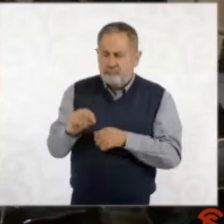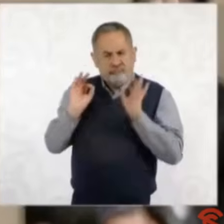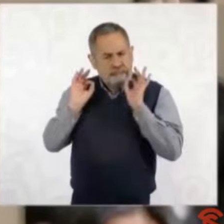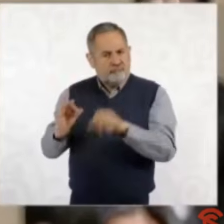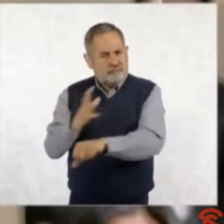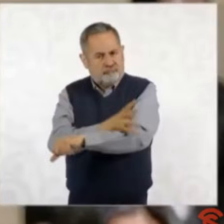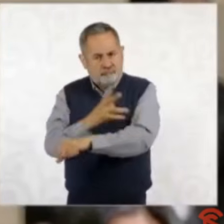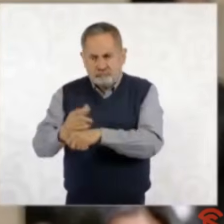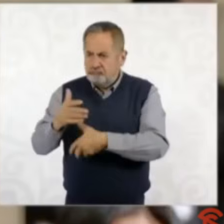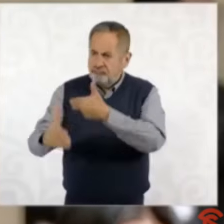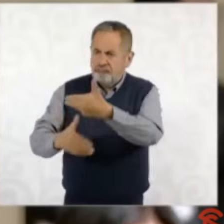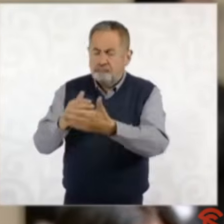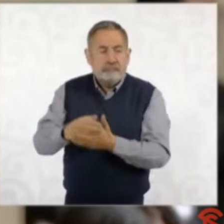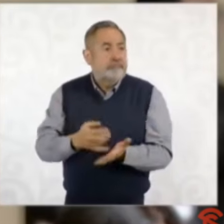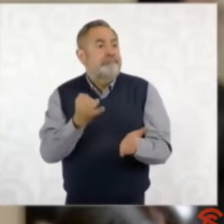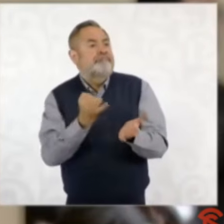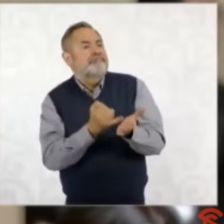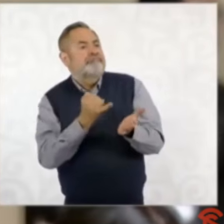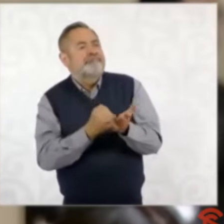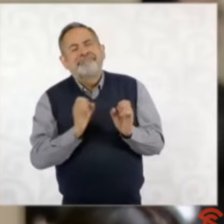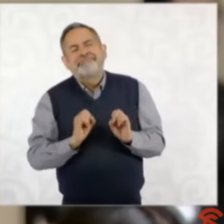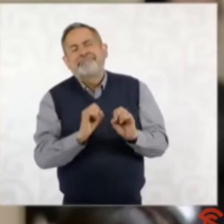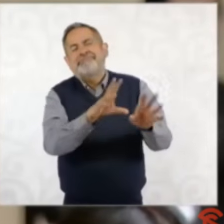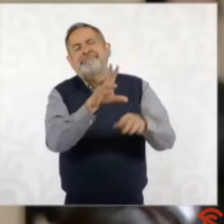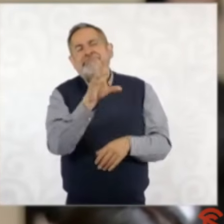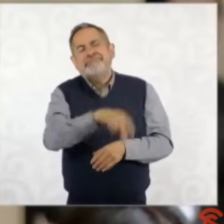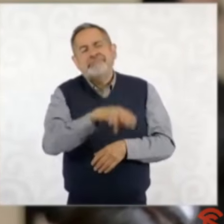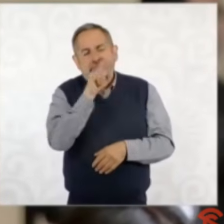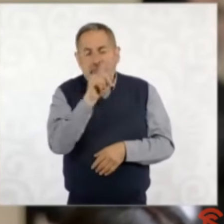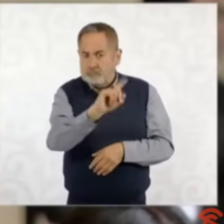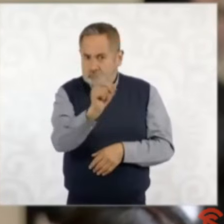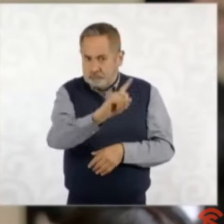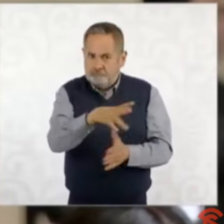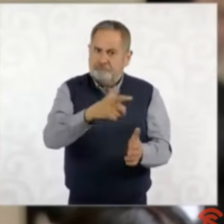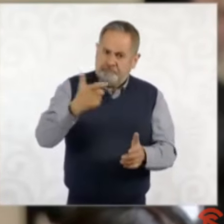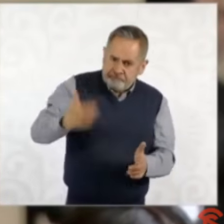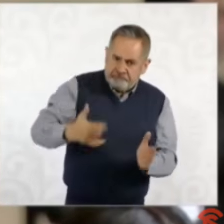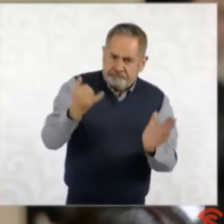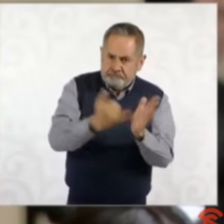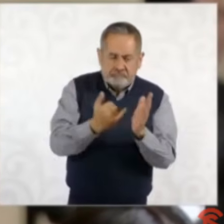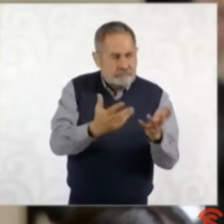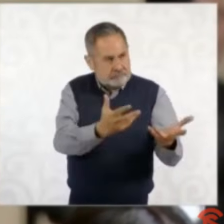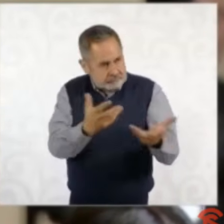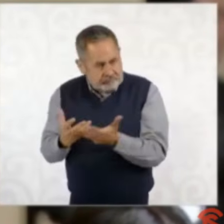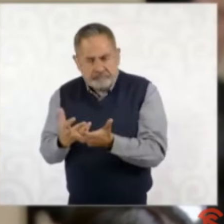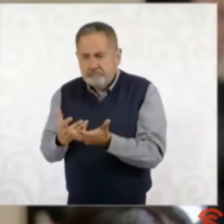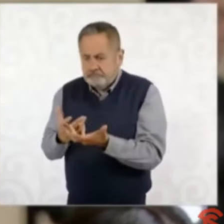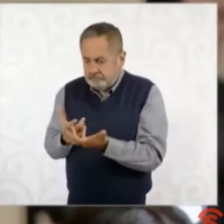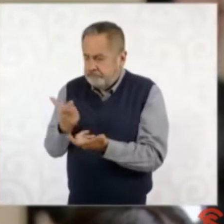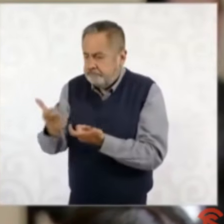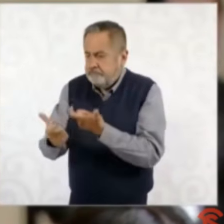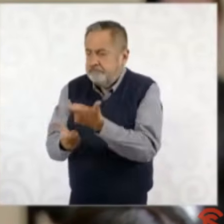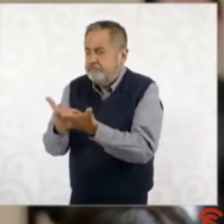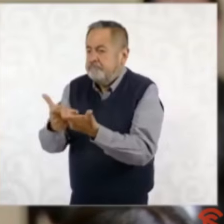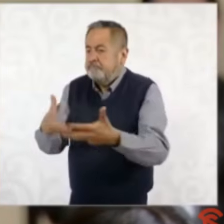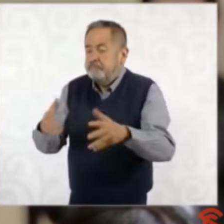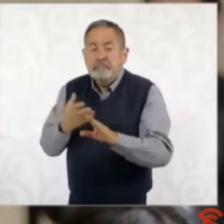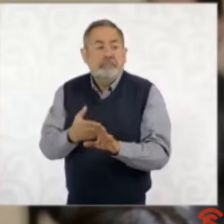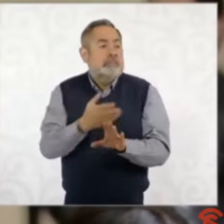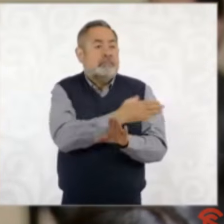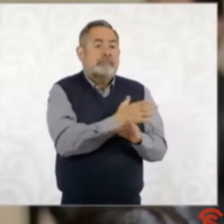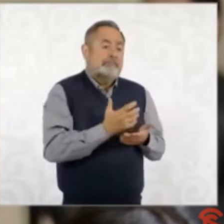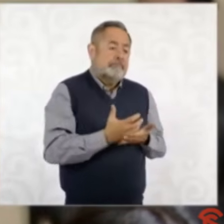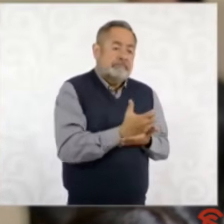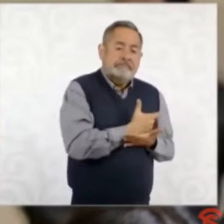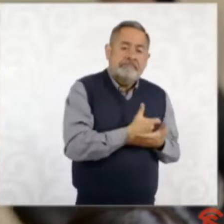de impuestos a los grandes contribuyentes ha permitido transformar recursos que antes solo beneficiaban a unos